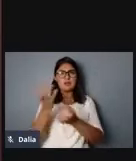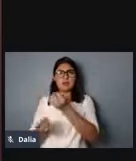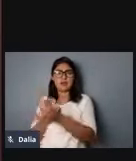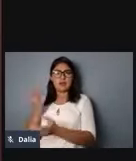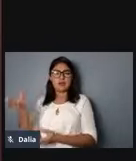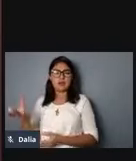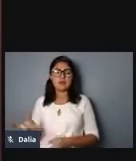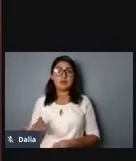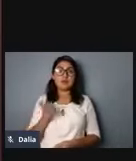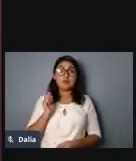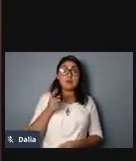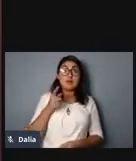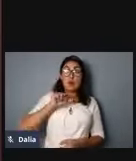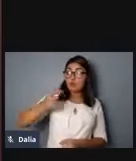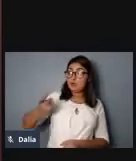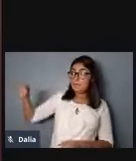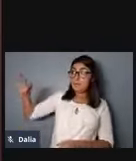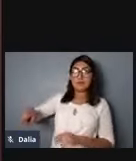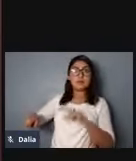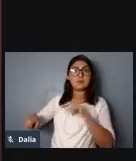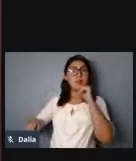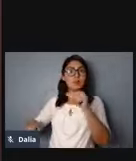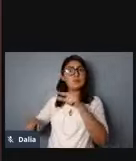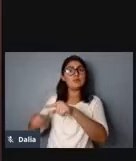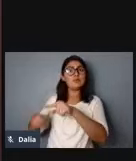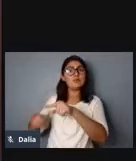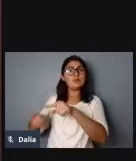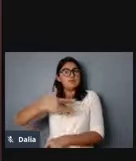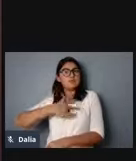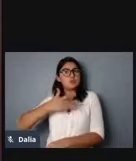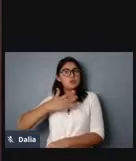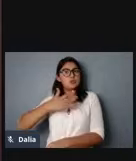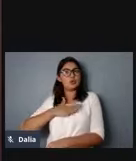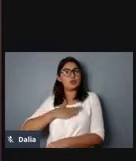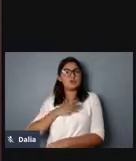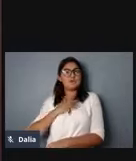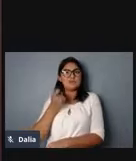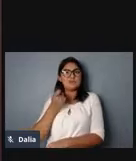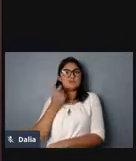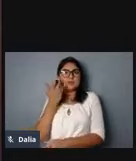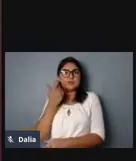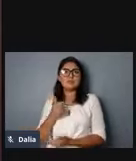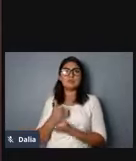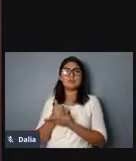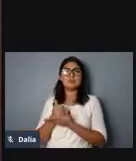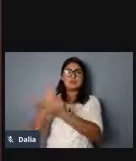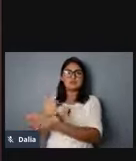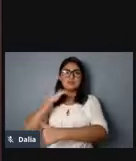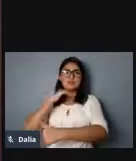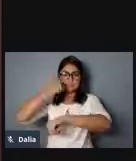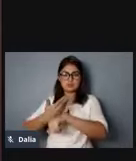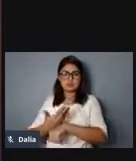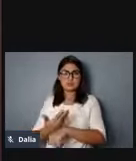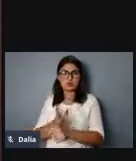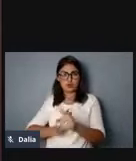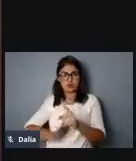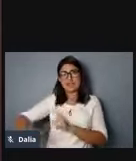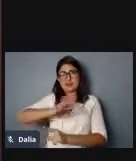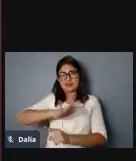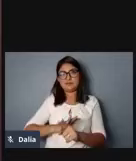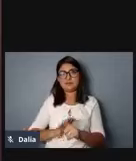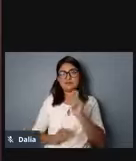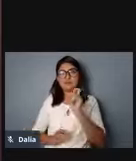una responsabilidad de manera personal a partir del compromiso que se tiene en